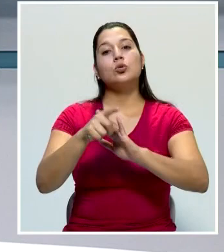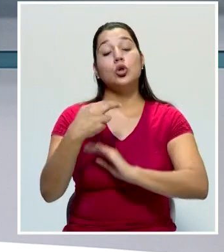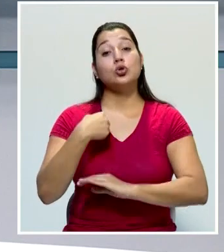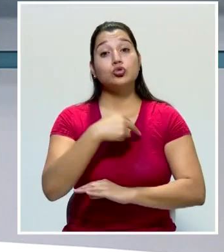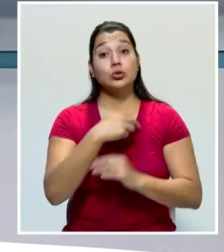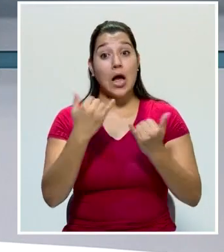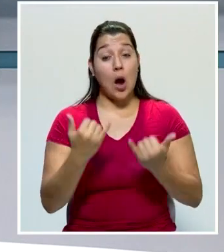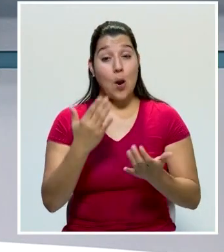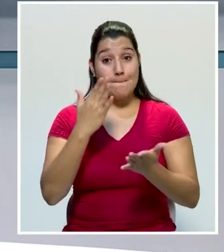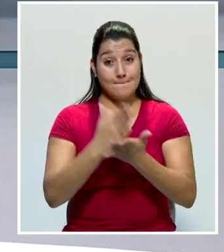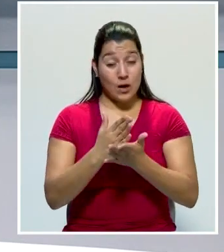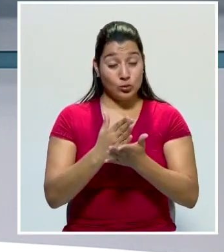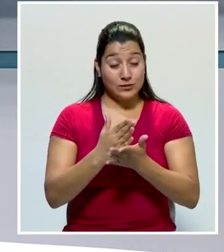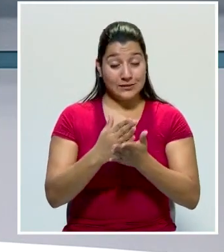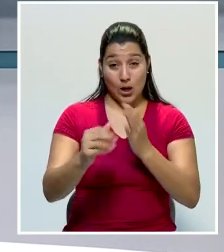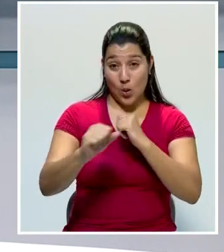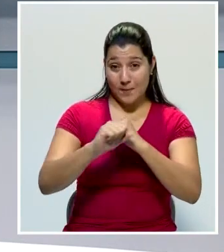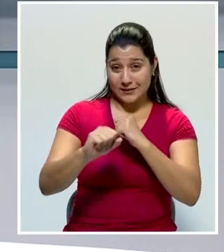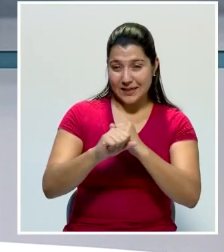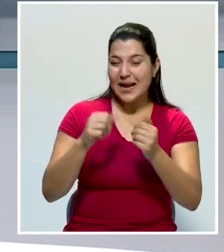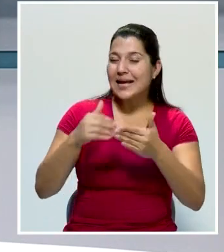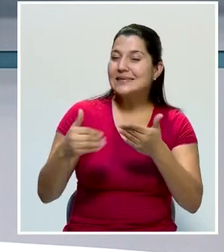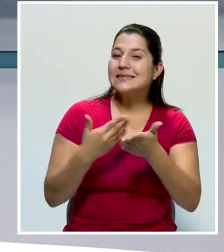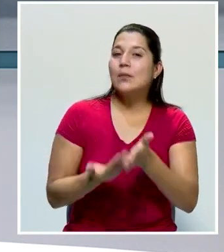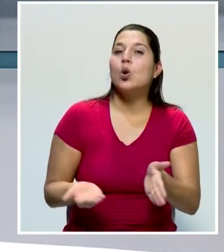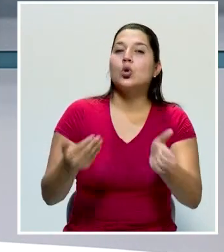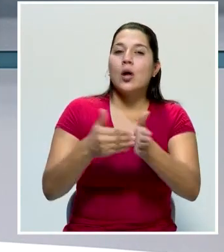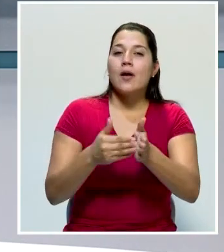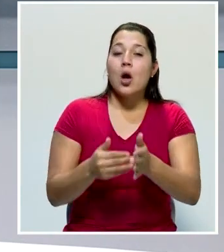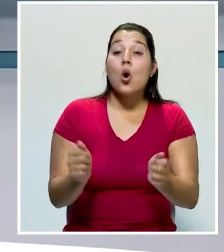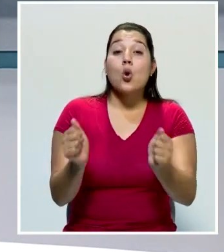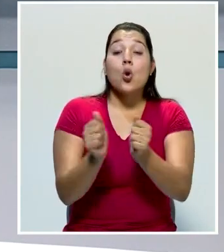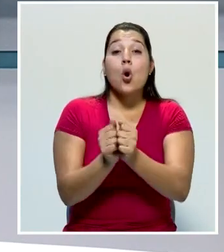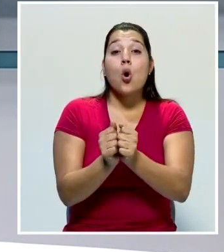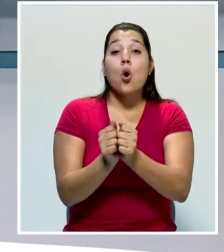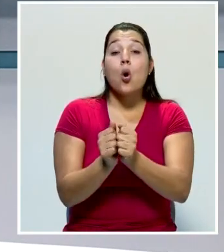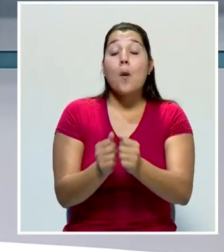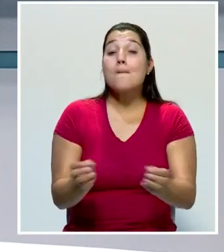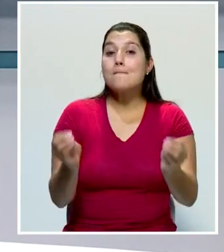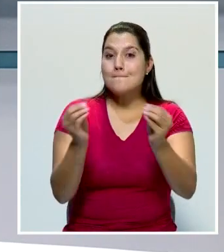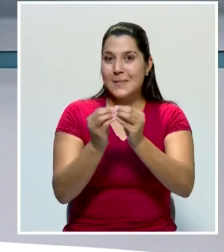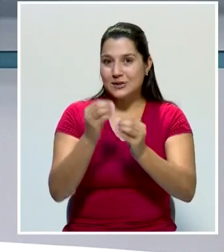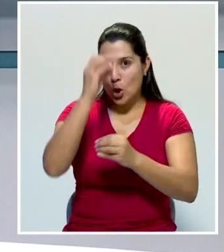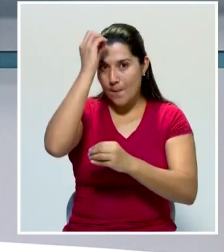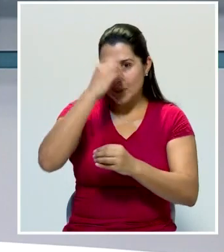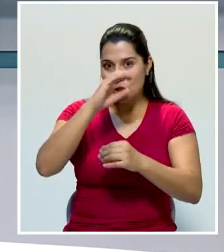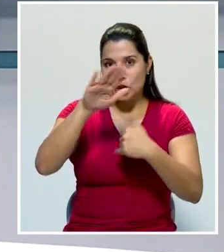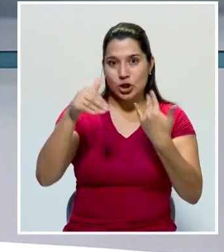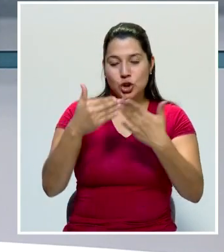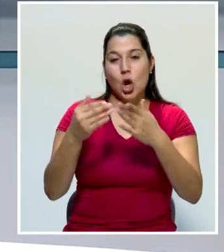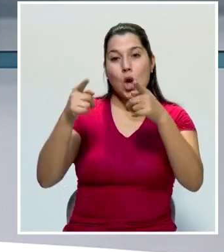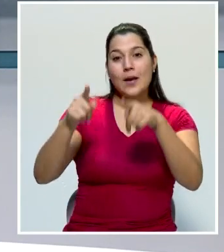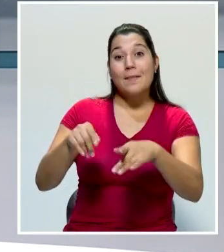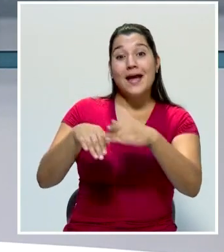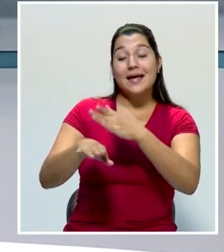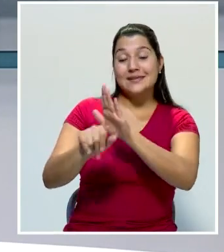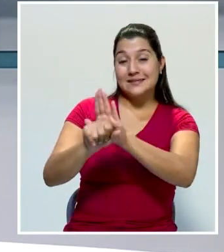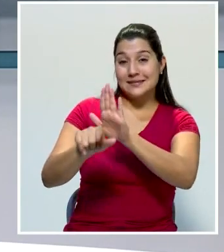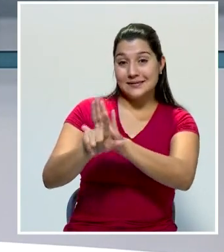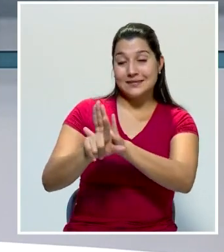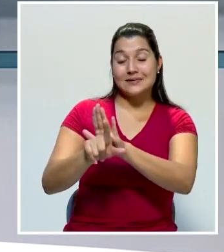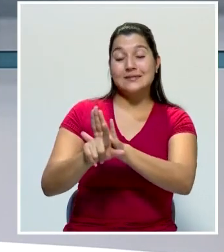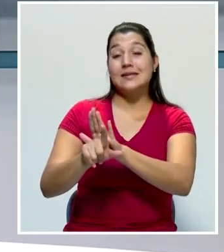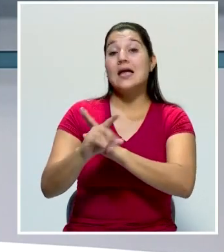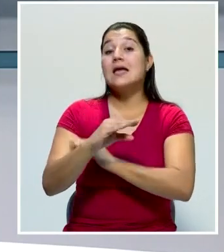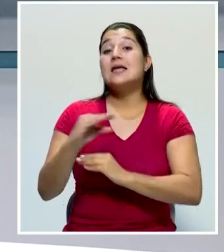nos vamos a ir a una pausa comercial y enseguida regresamos con más reacciones de lo que está ocurriendo en la Asamblea